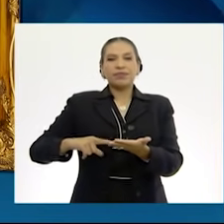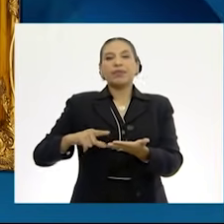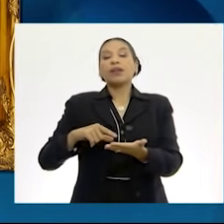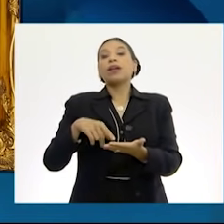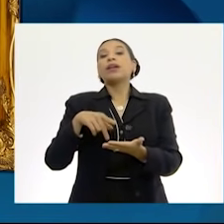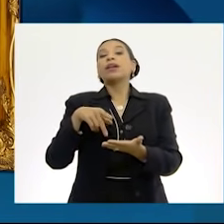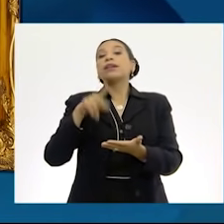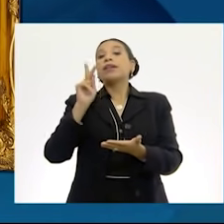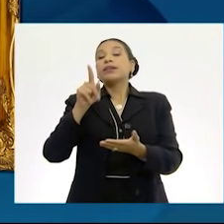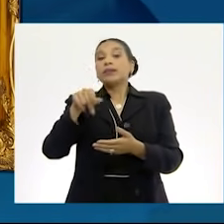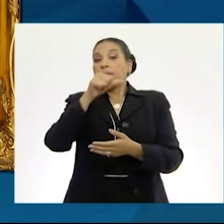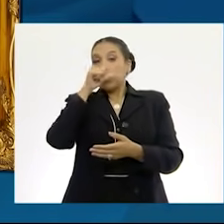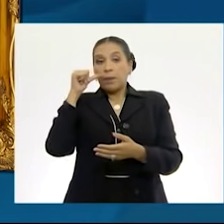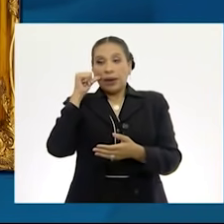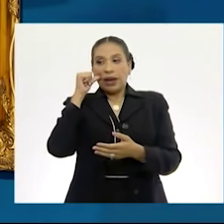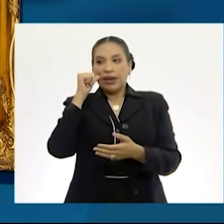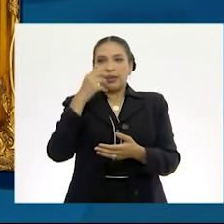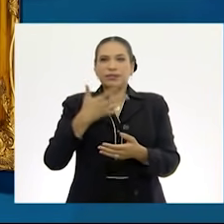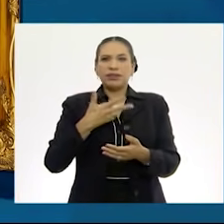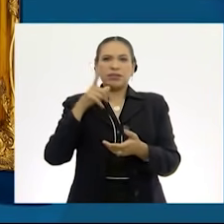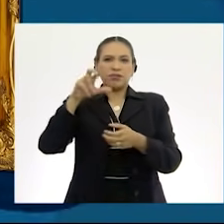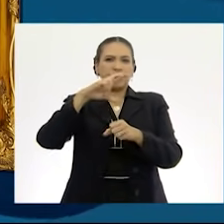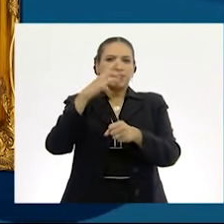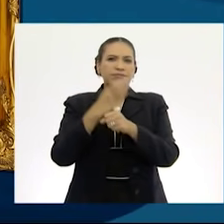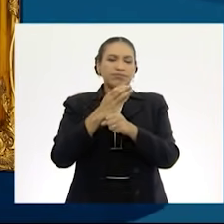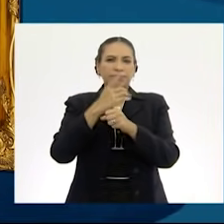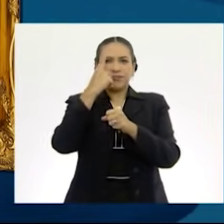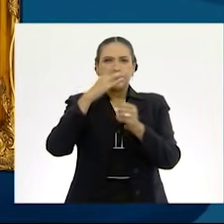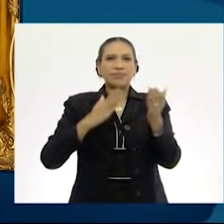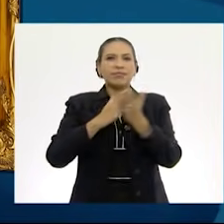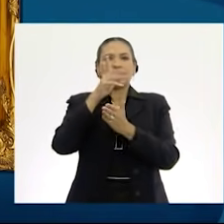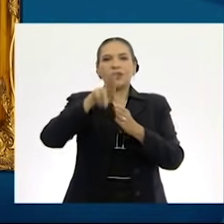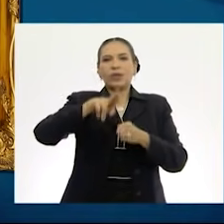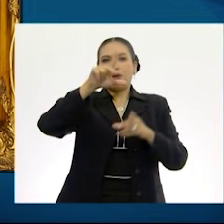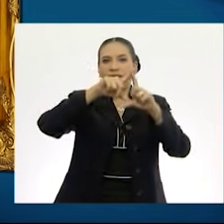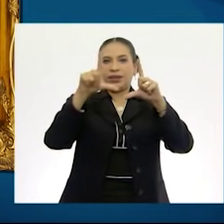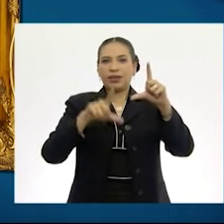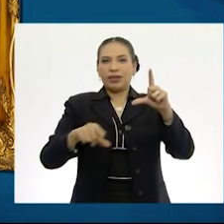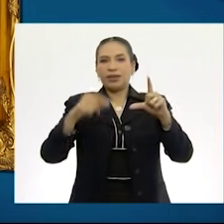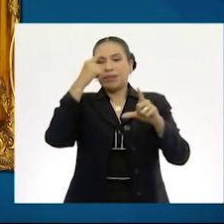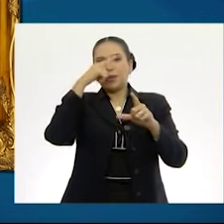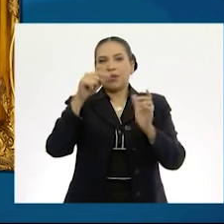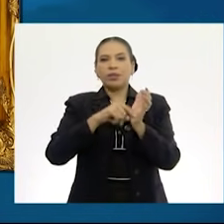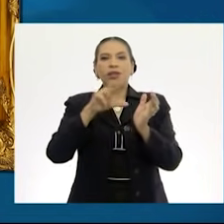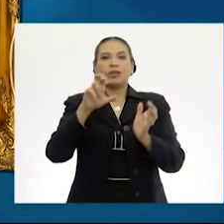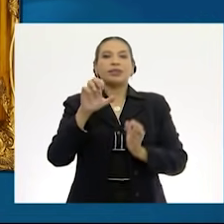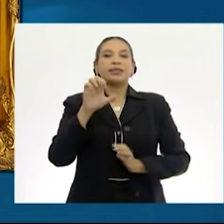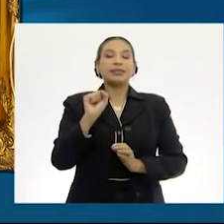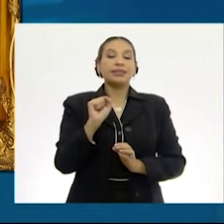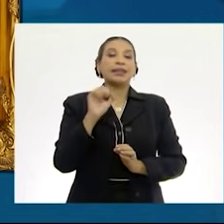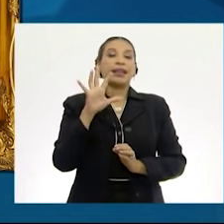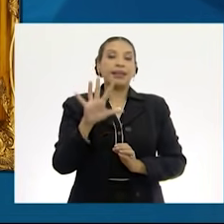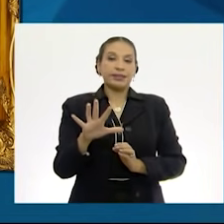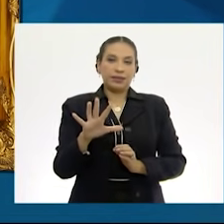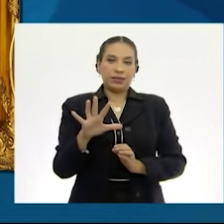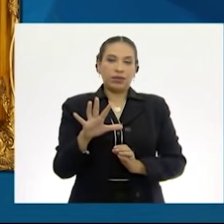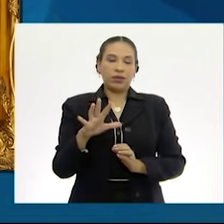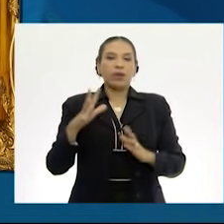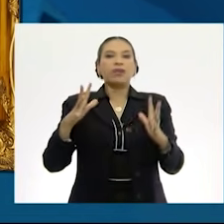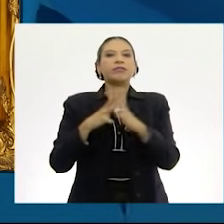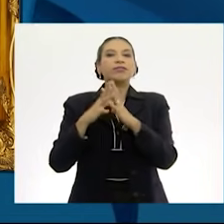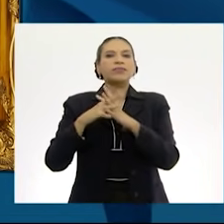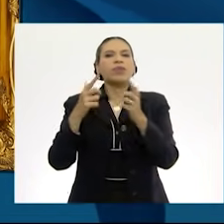Mientras tanto, Benito Juárez cargaba a la República por el norte del país y para fines de 1865, las